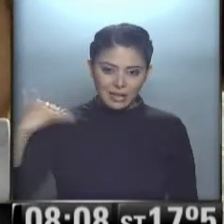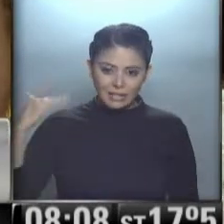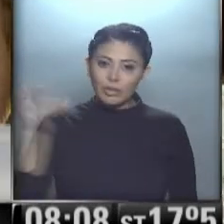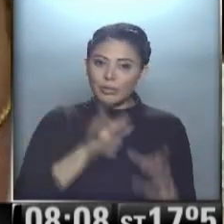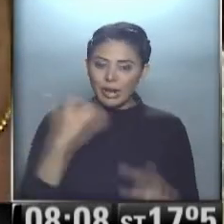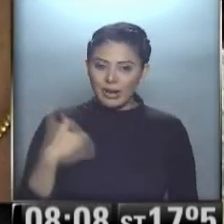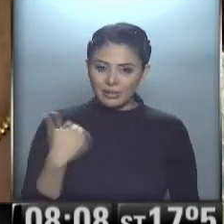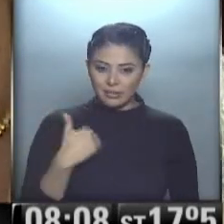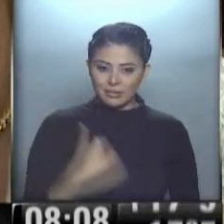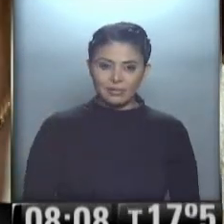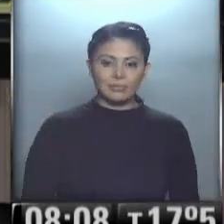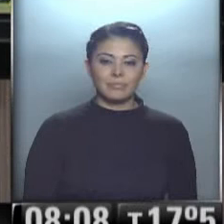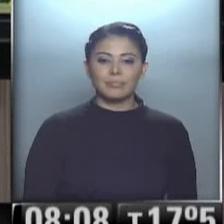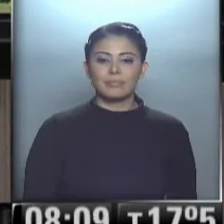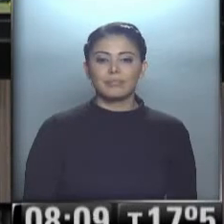argentinos